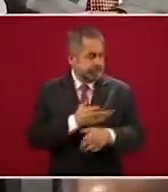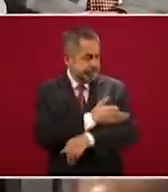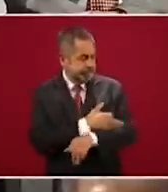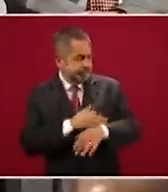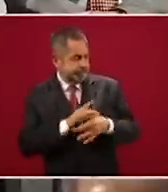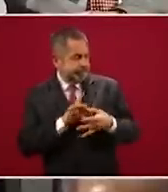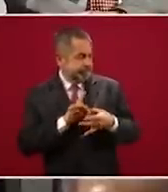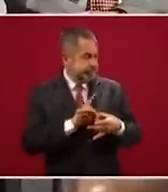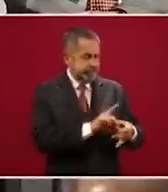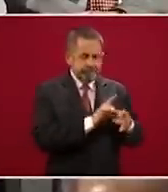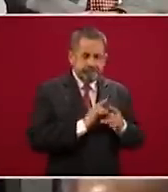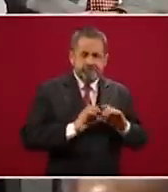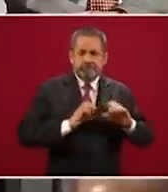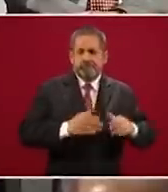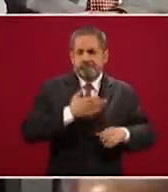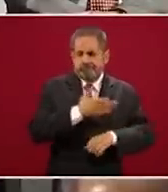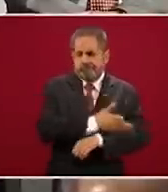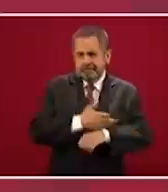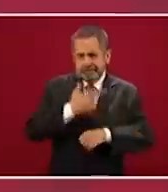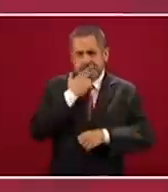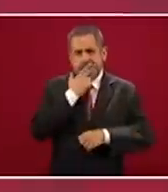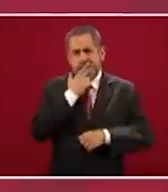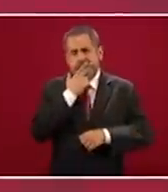familiar, ¿sí?